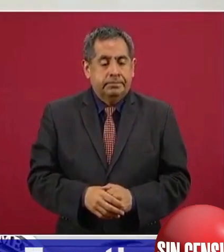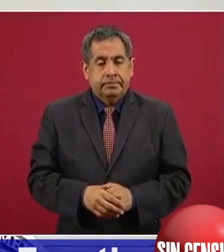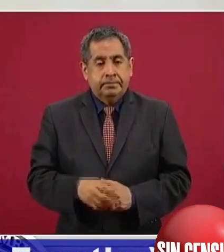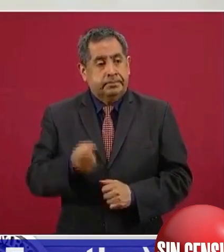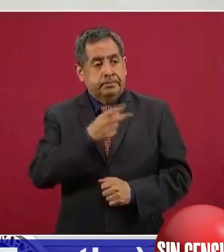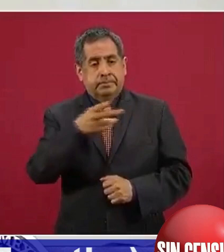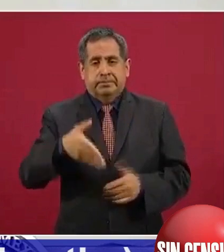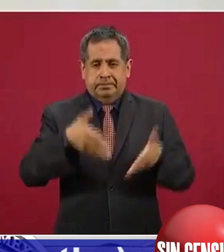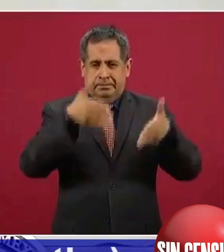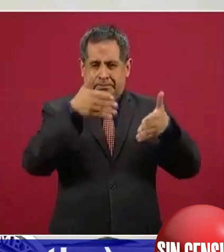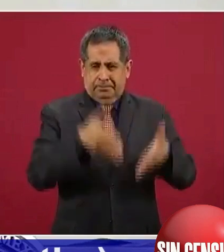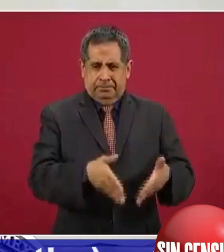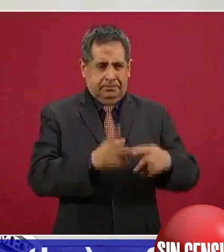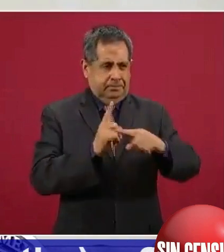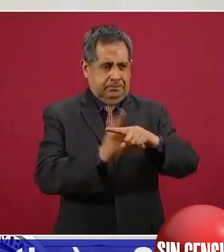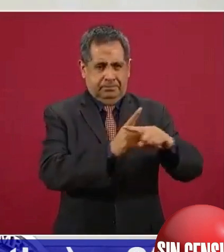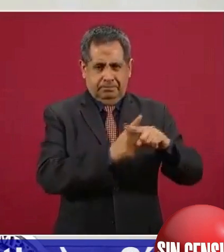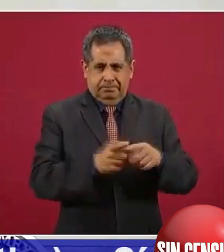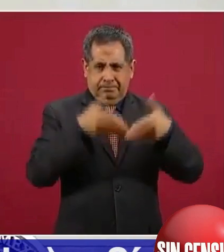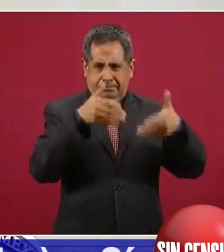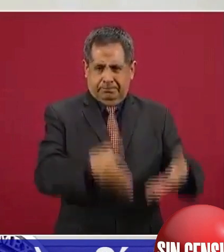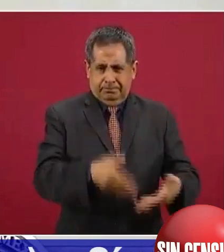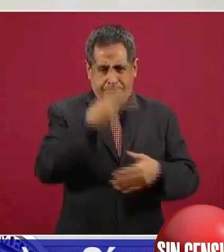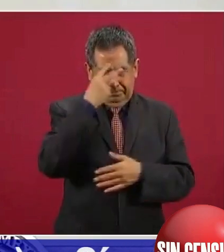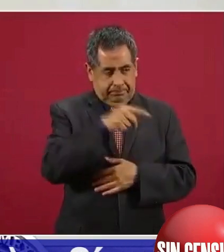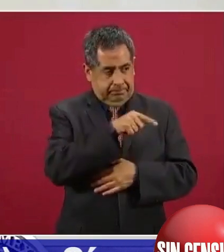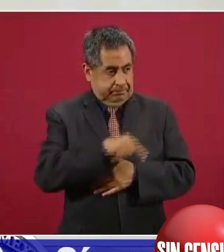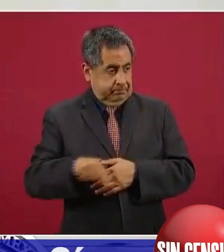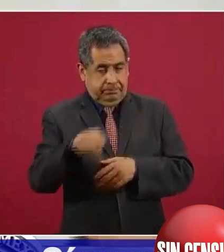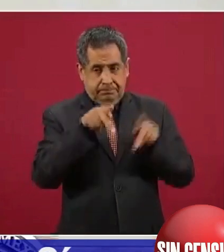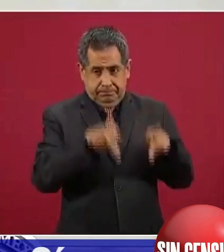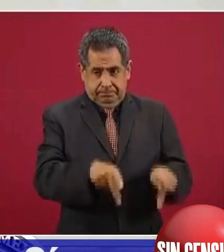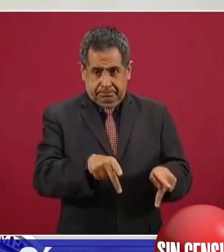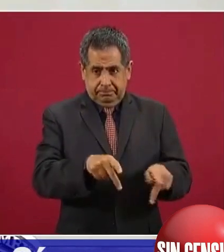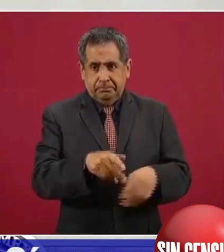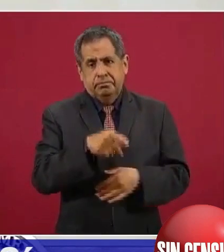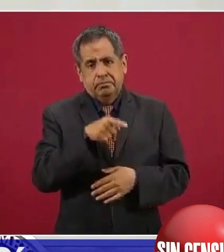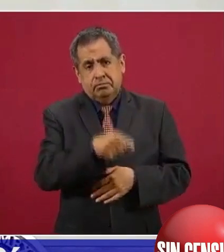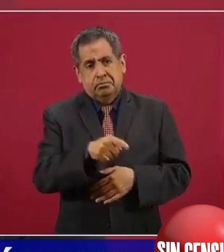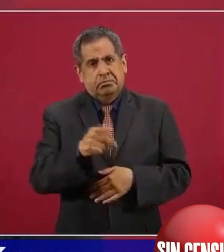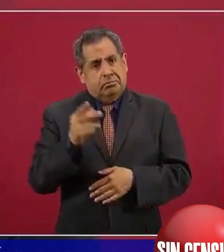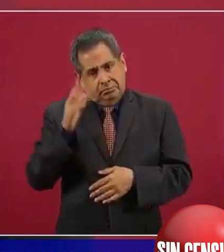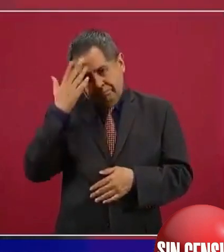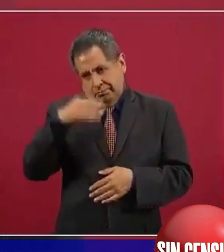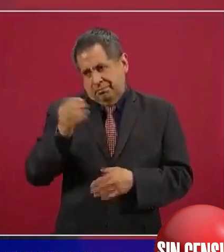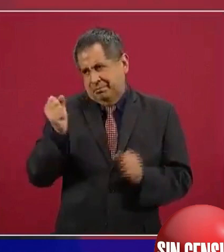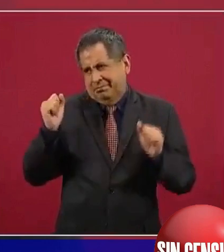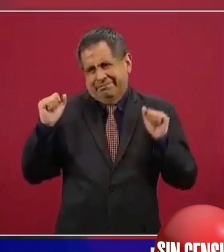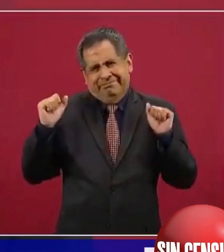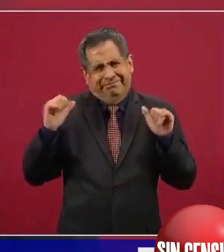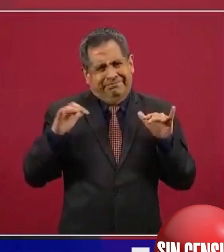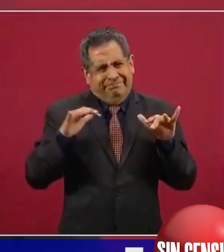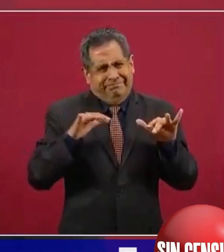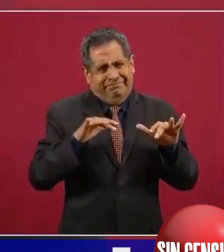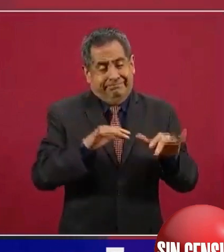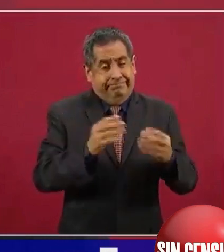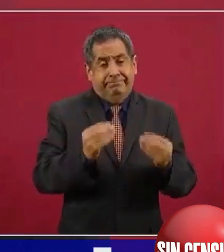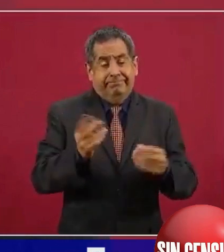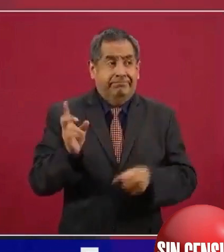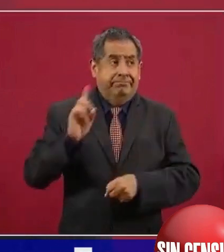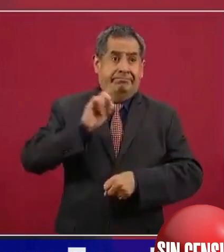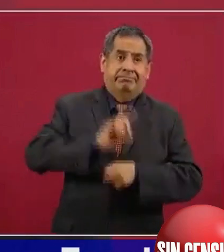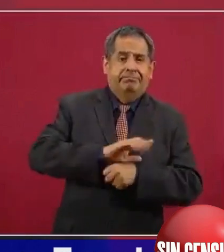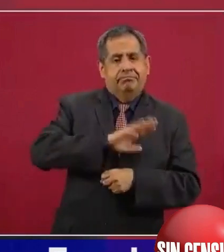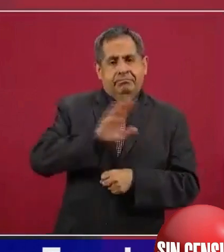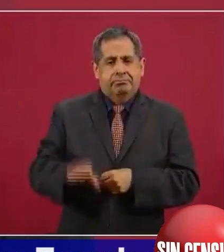en México se conoce, está descrito, que son sitios de congregación durante las festividades del Día de